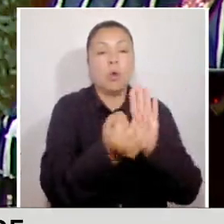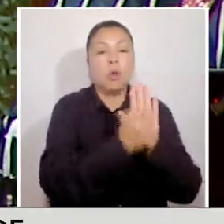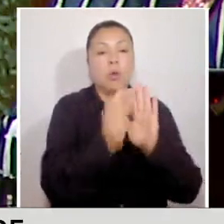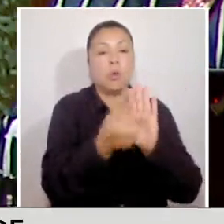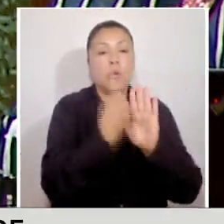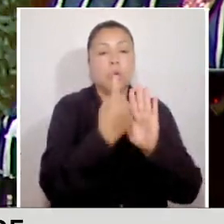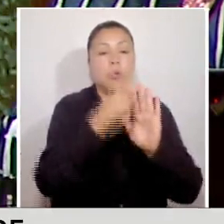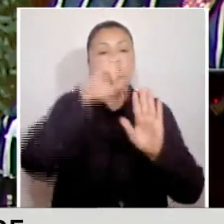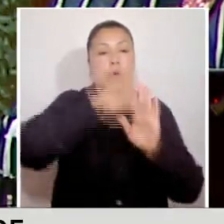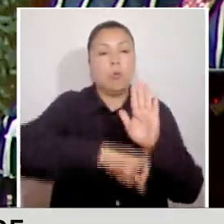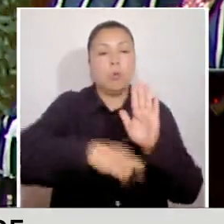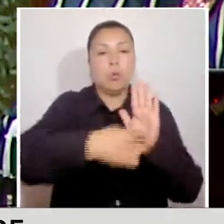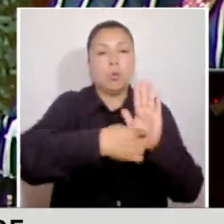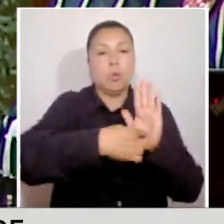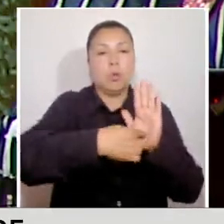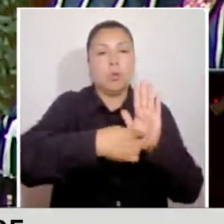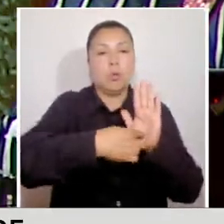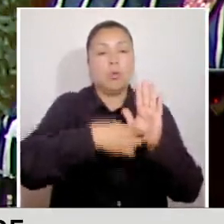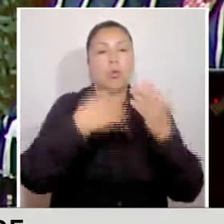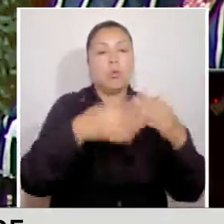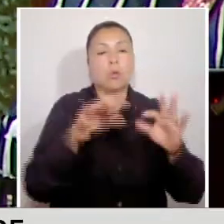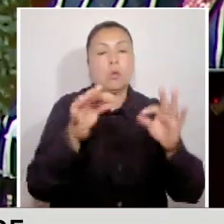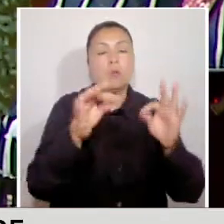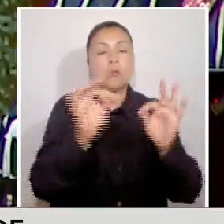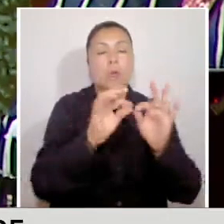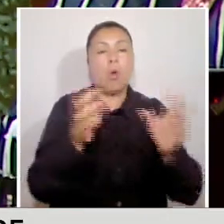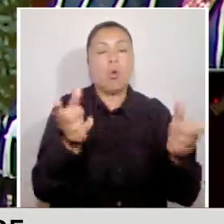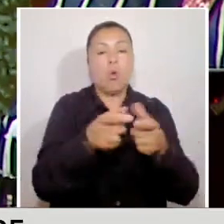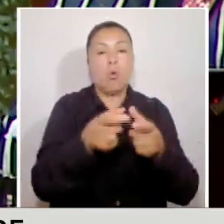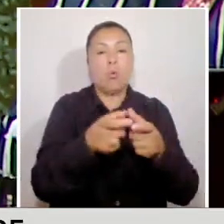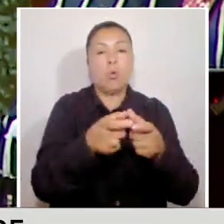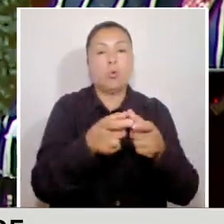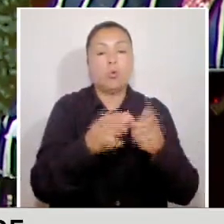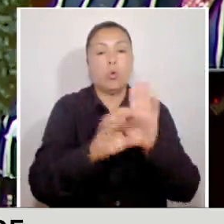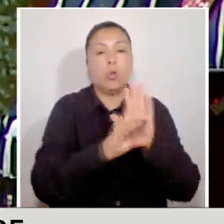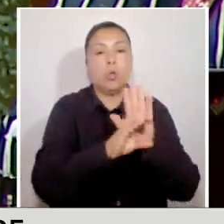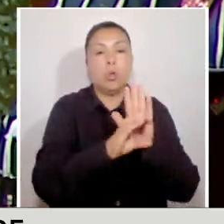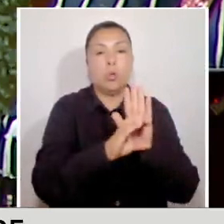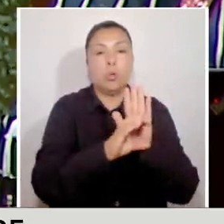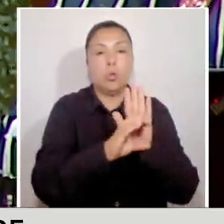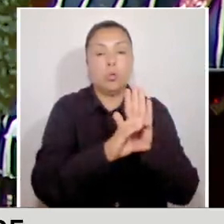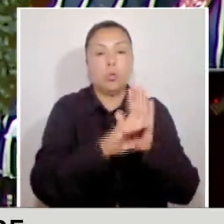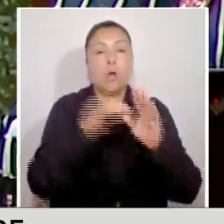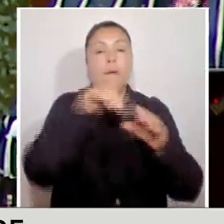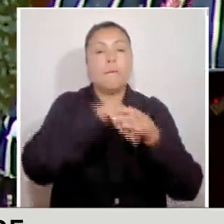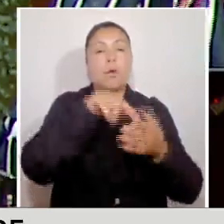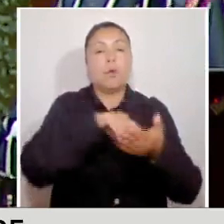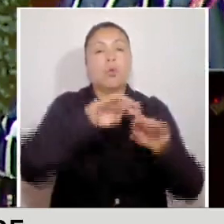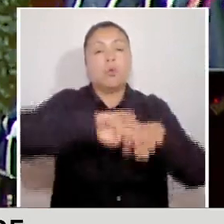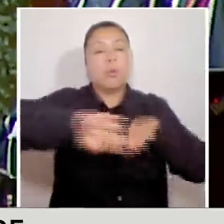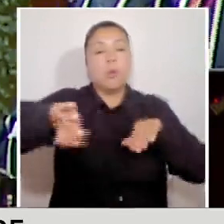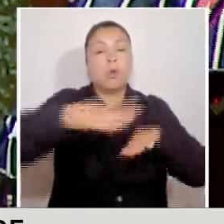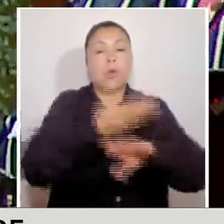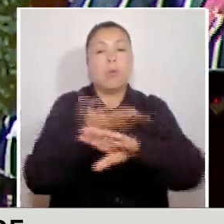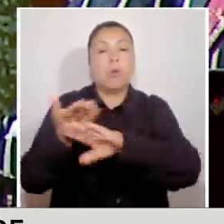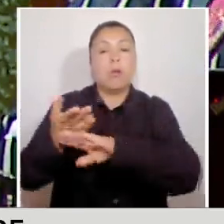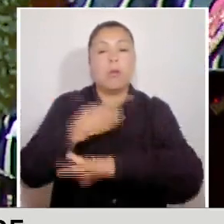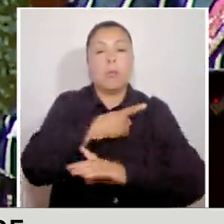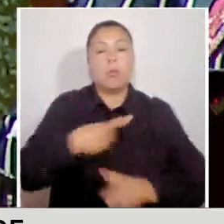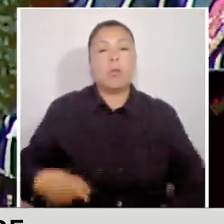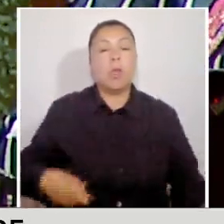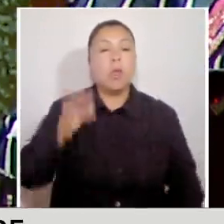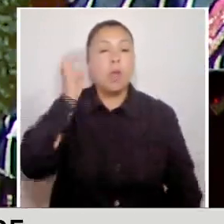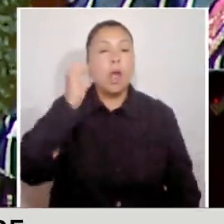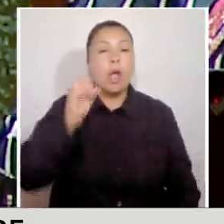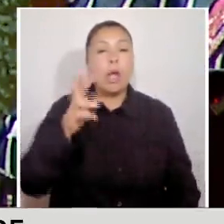proyecto en los términos propuestos por la comisión de Constitución cuya votación separada ha sido solicitada por las diputadas Carol